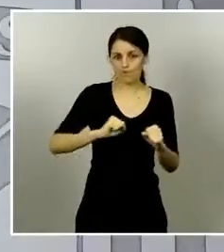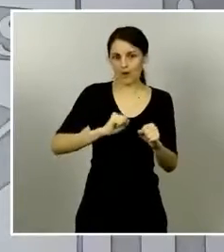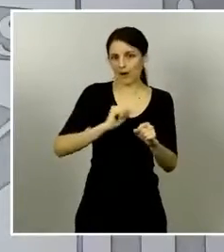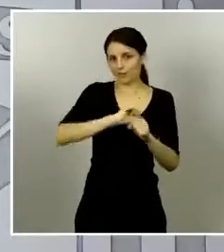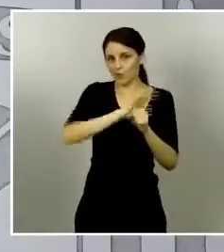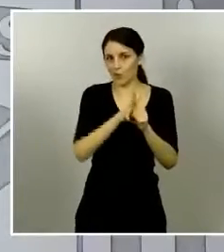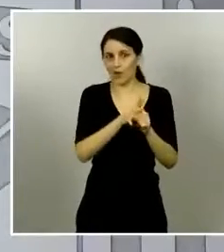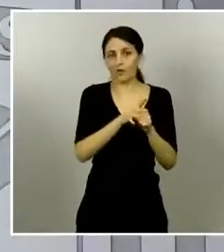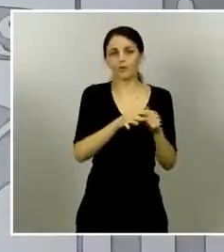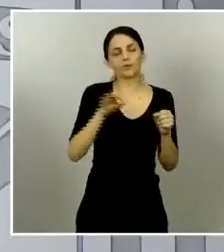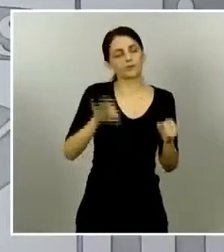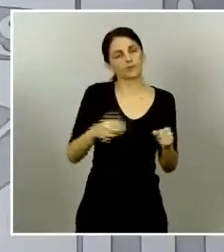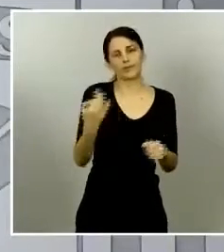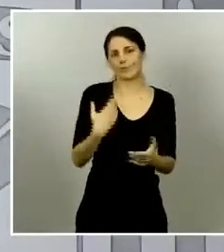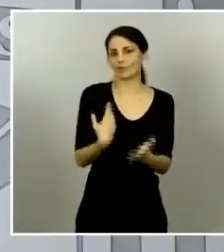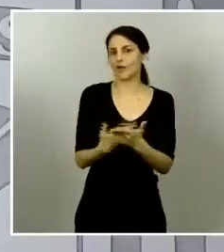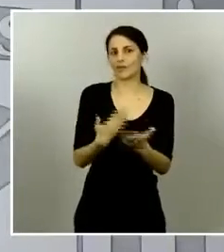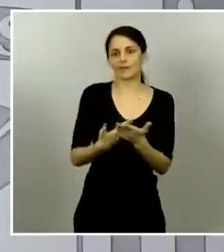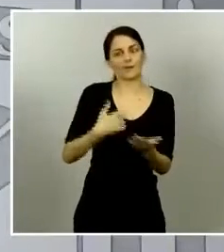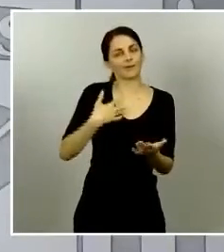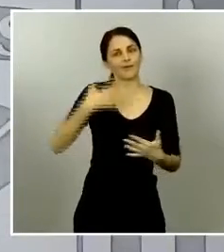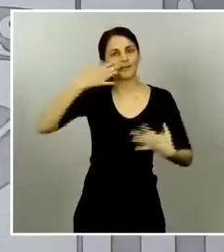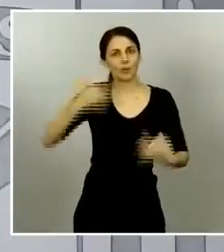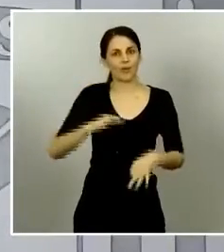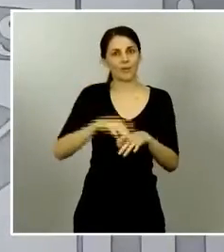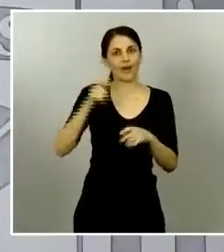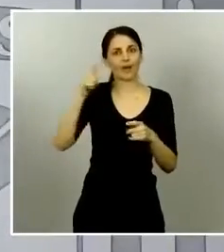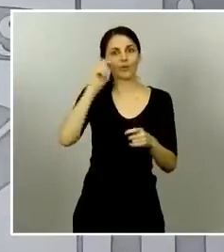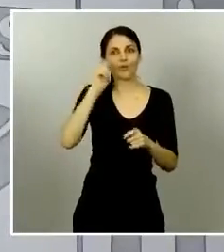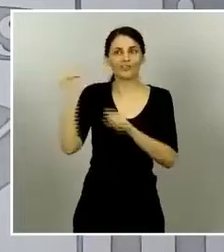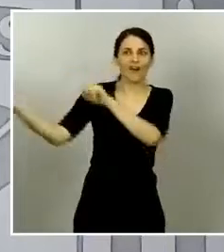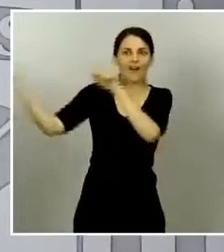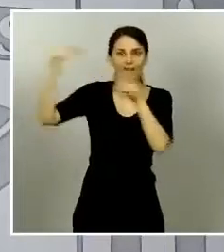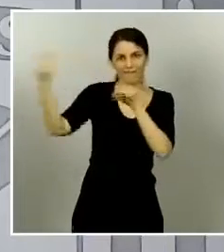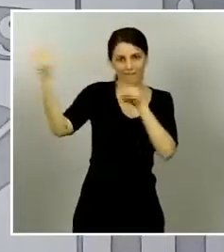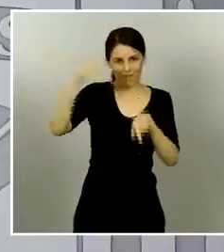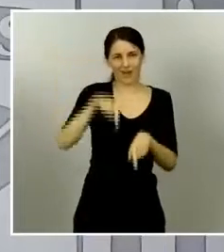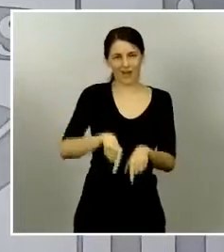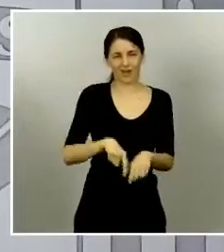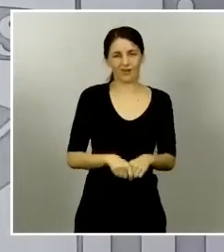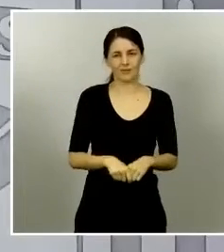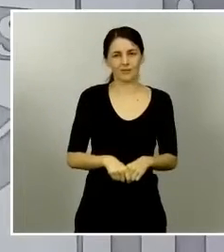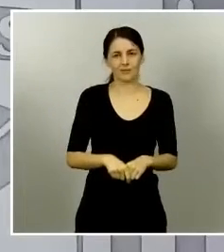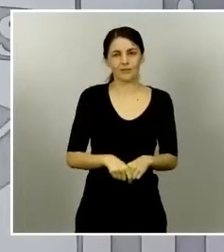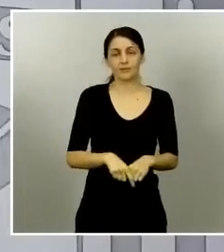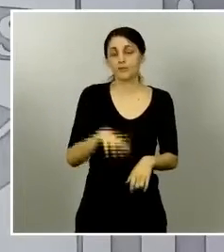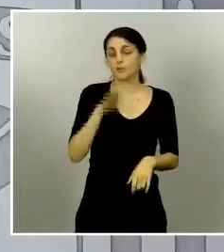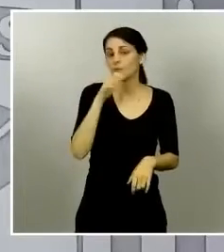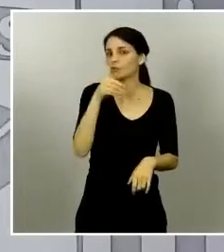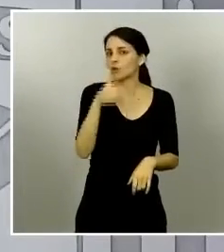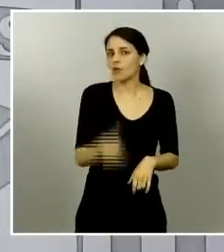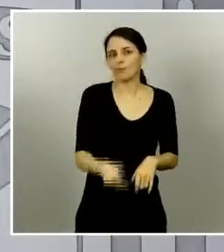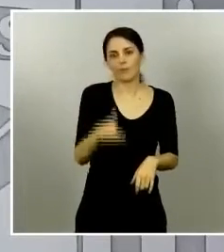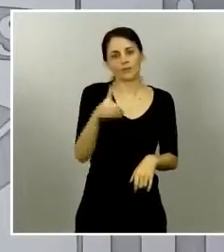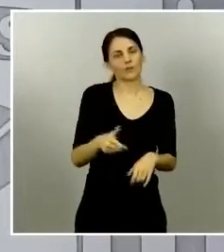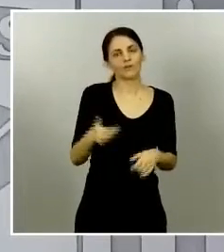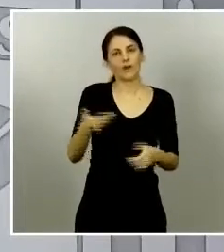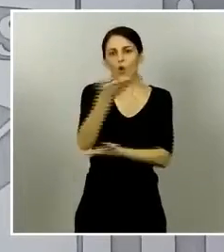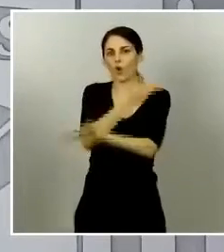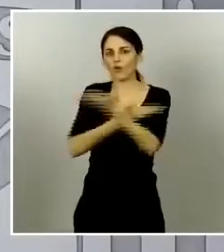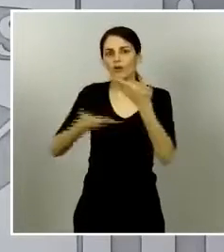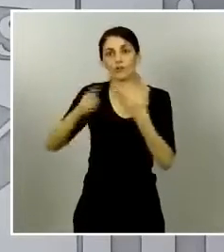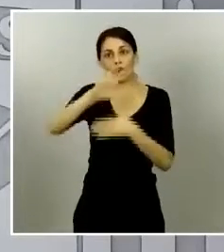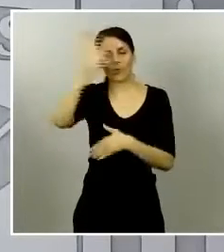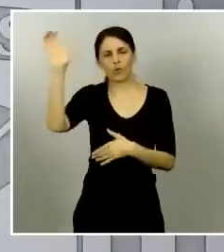también que somos igualmente seguros en todos los movimientos que recibimos a nivel internacional. De ahí que es clara